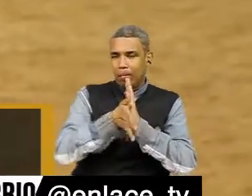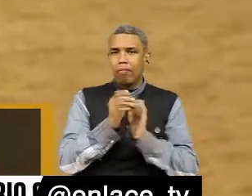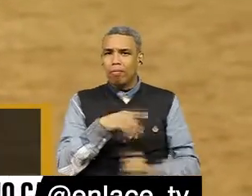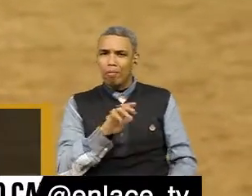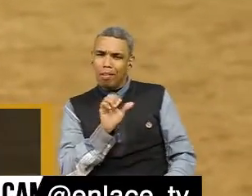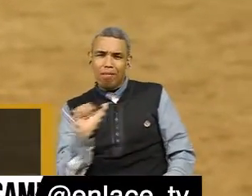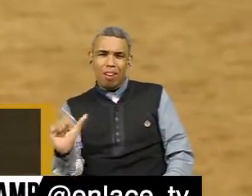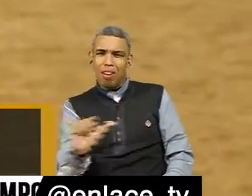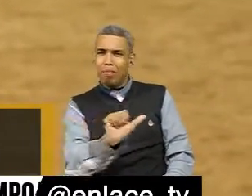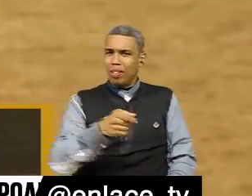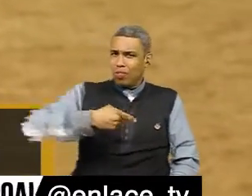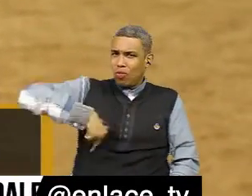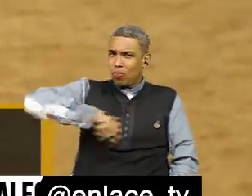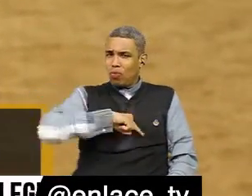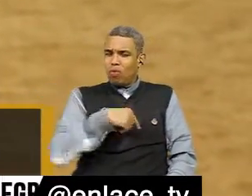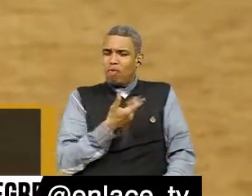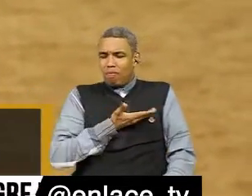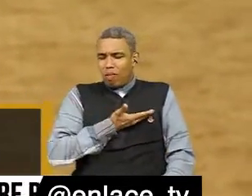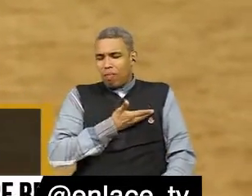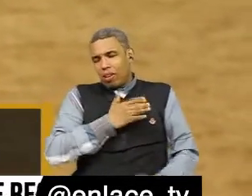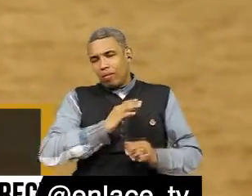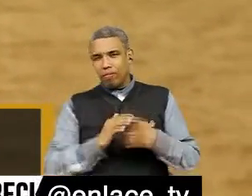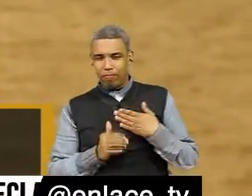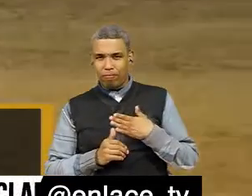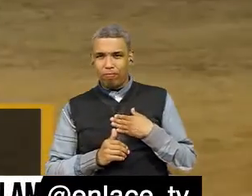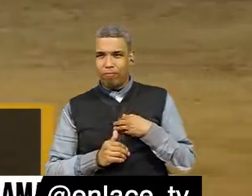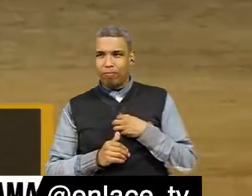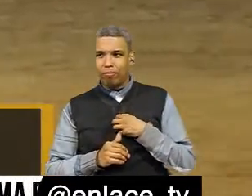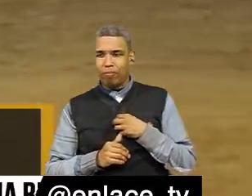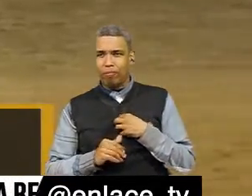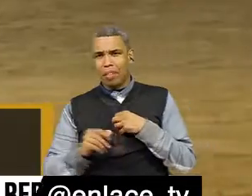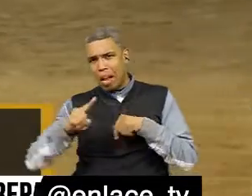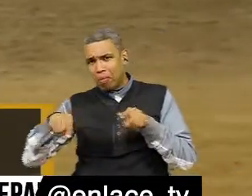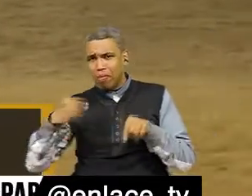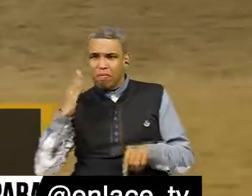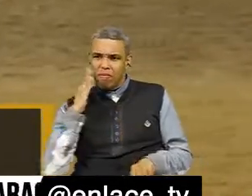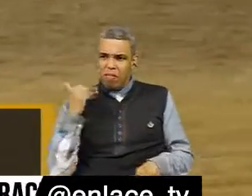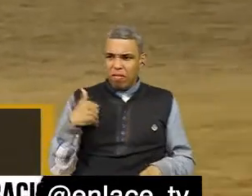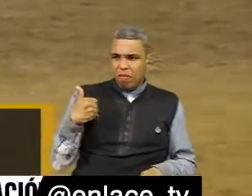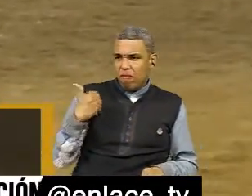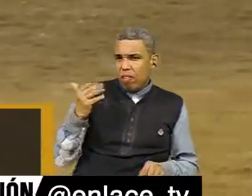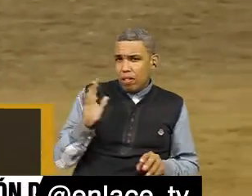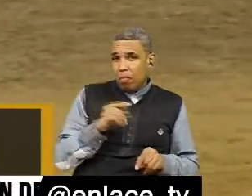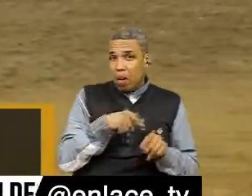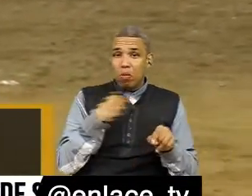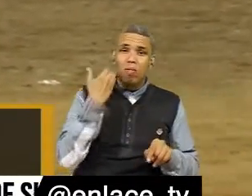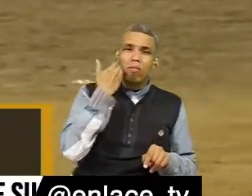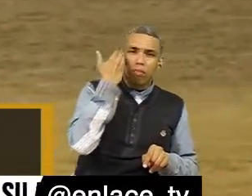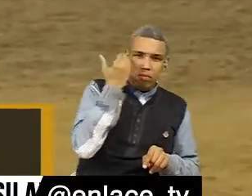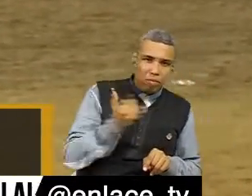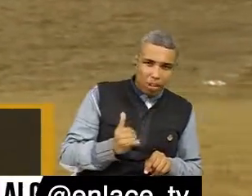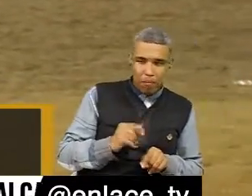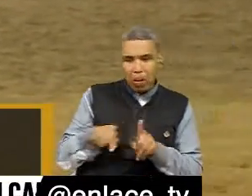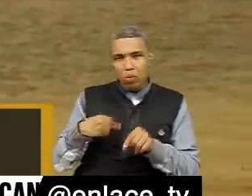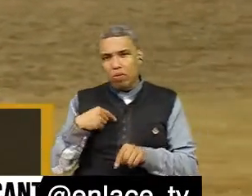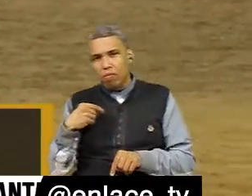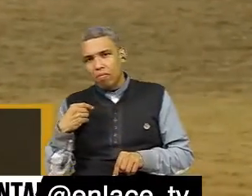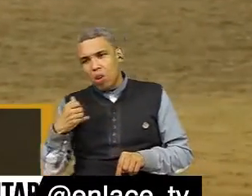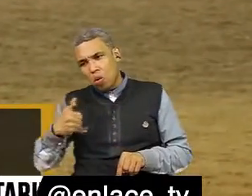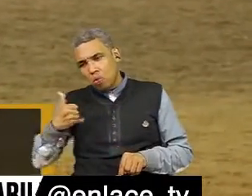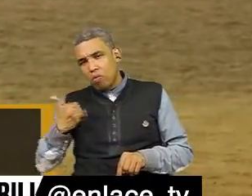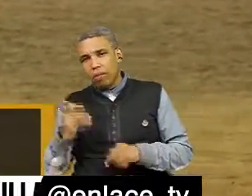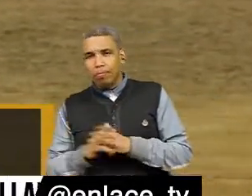que son, la mayoría son madres y otras son chicas que están estudiando. Este nos ayudó el concejal Yacer